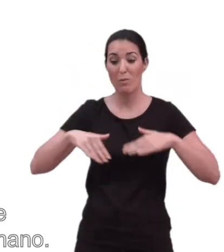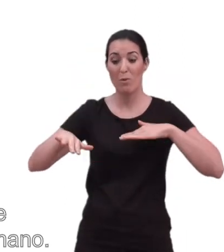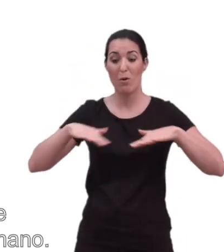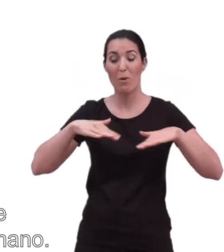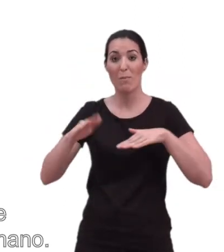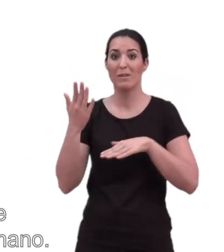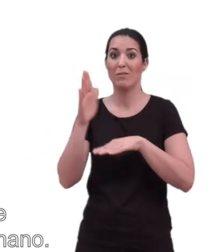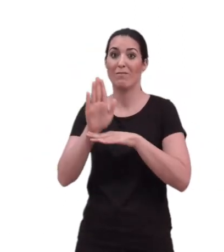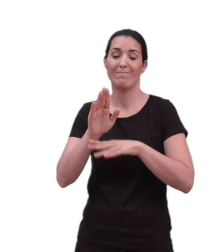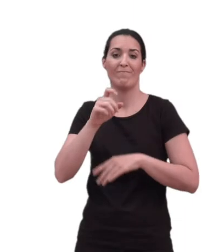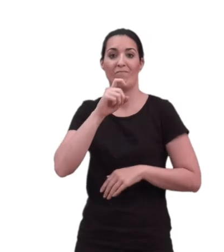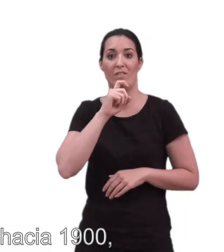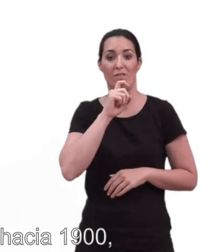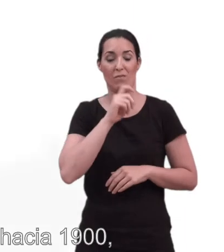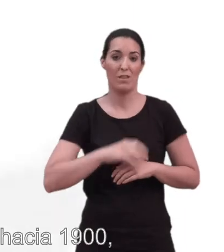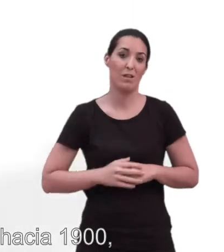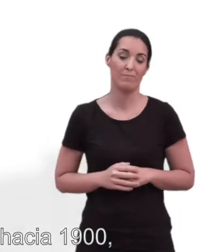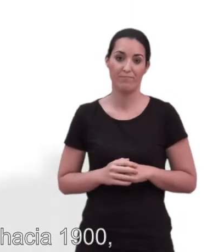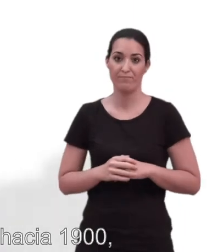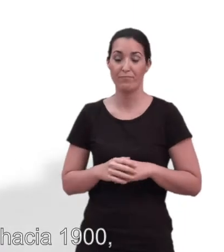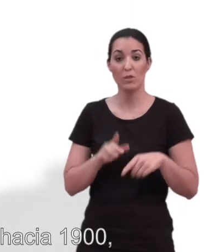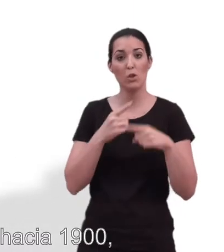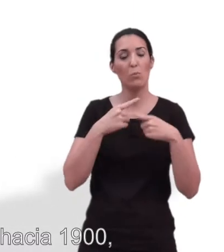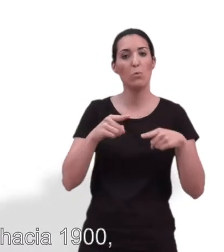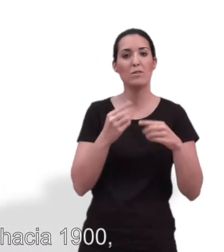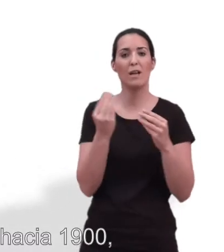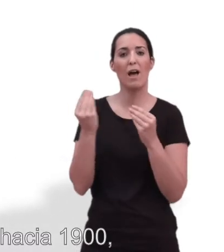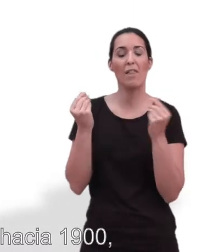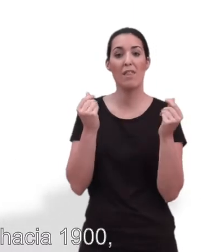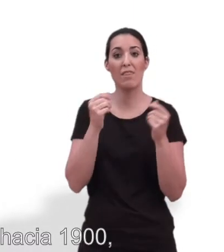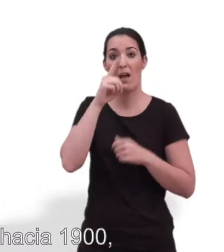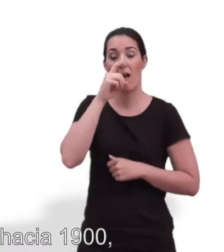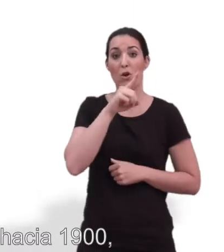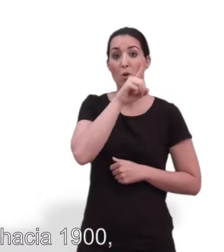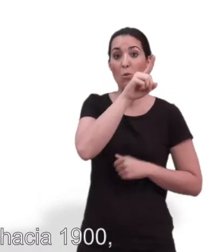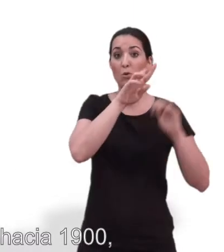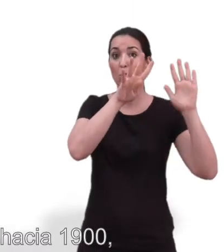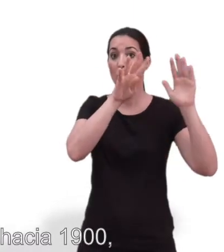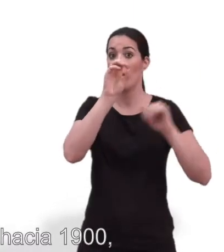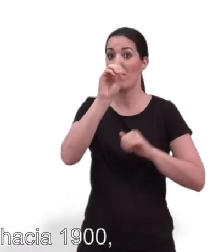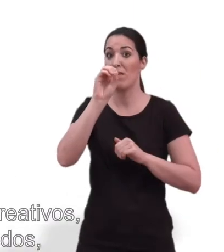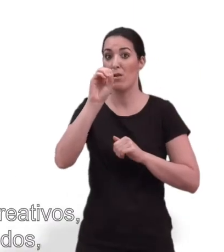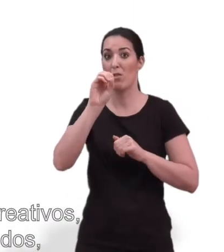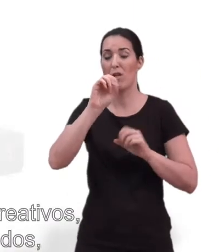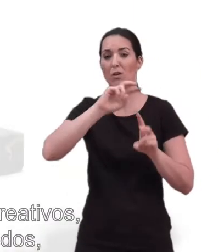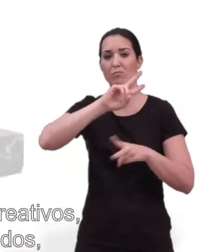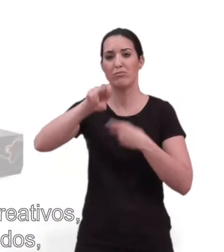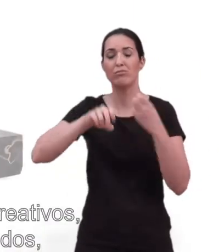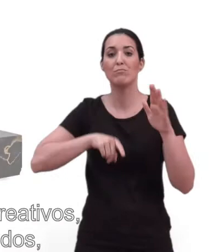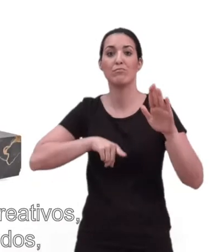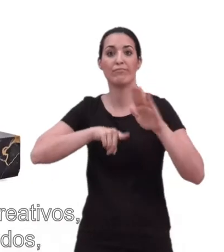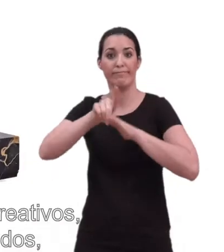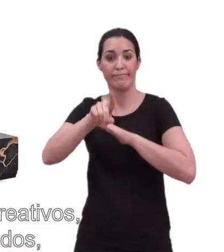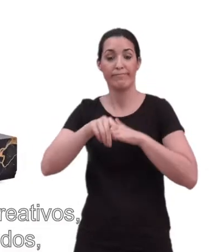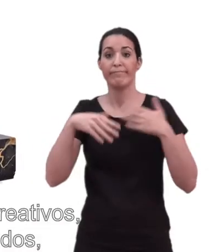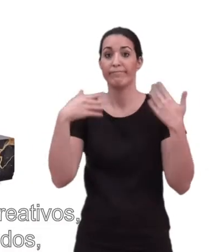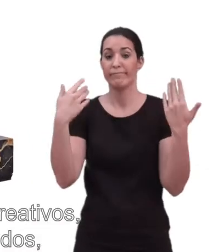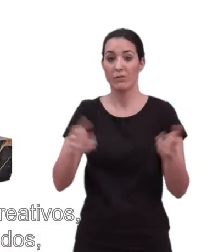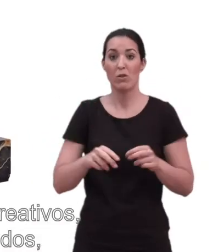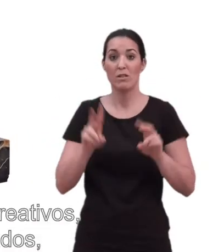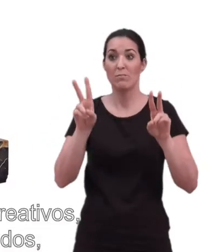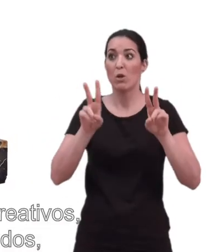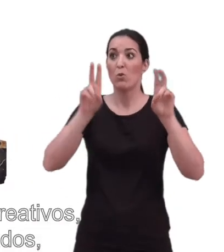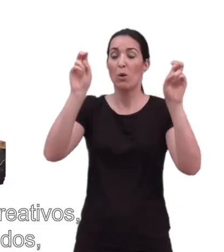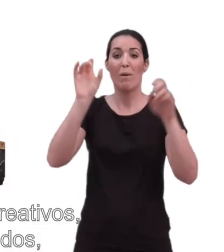humano. La música y la danza se modernizan hacia 1900, abriéndose a nuevos horizontes